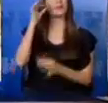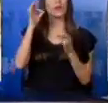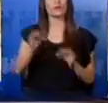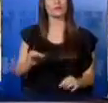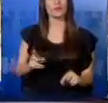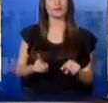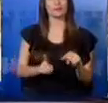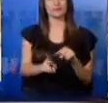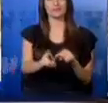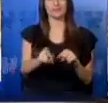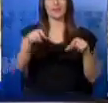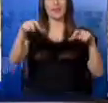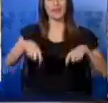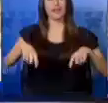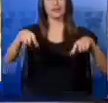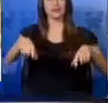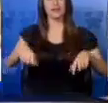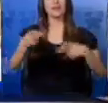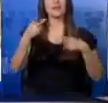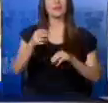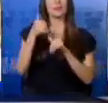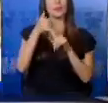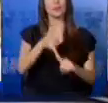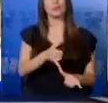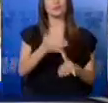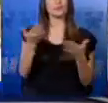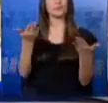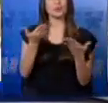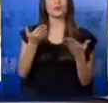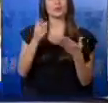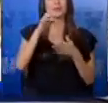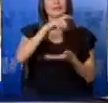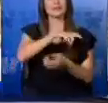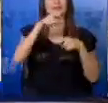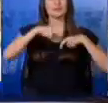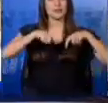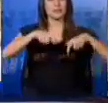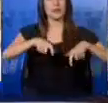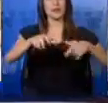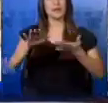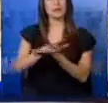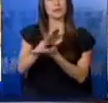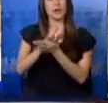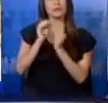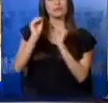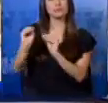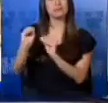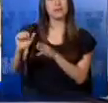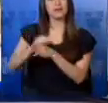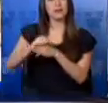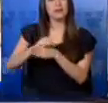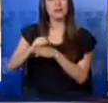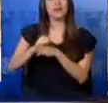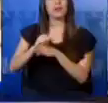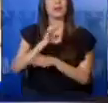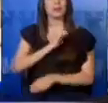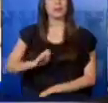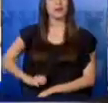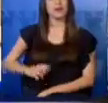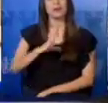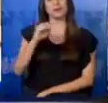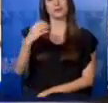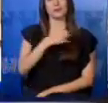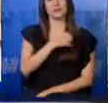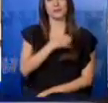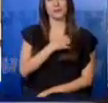oficial de las canchas para los dos clubes del astillero, en donde se desarrollarán también las escuelas formativas de ambas instituciones. Nosotros en el